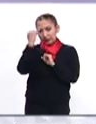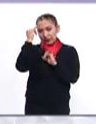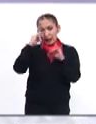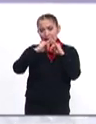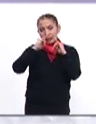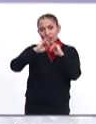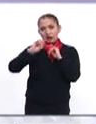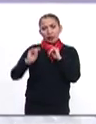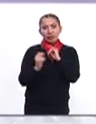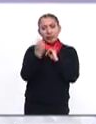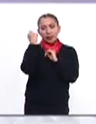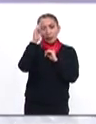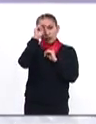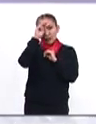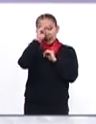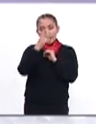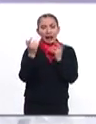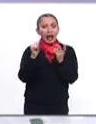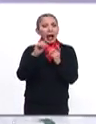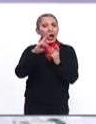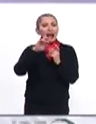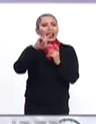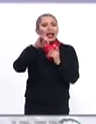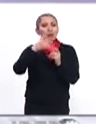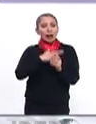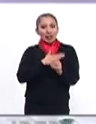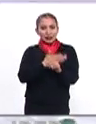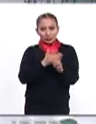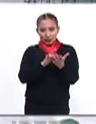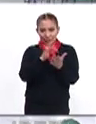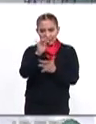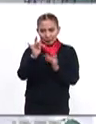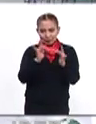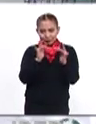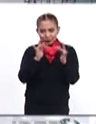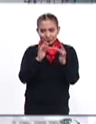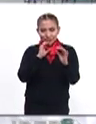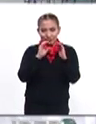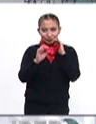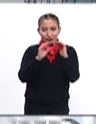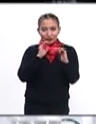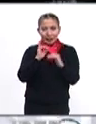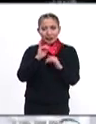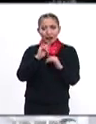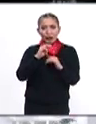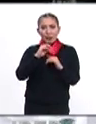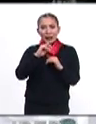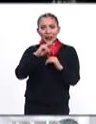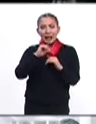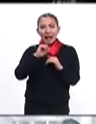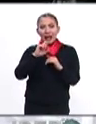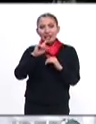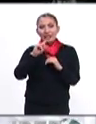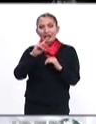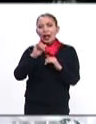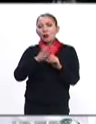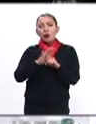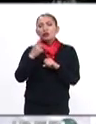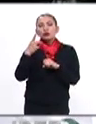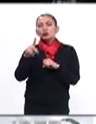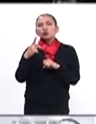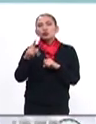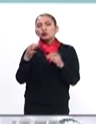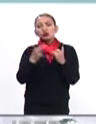Instituto Tecnológico de Monterrey. Arlén, muy buenas tardes, muchísimas gracias por tomar esta comunicación para Iberoamérica al Día. ¿Cuáles son